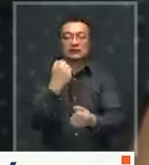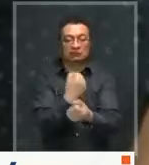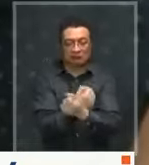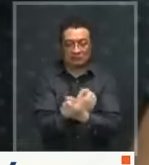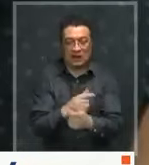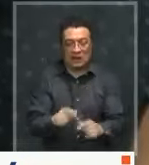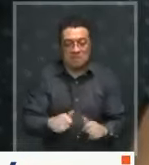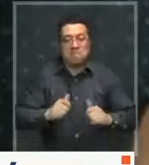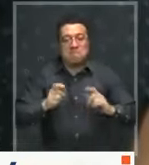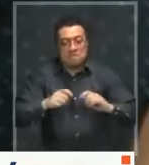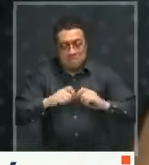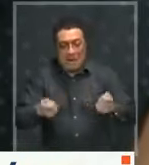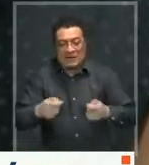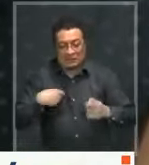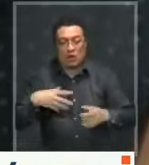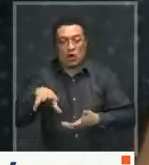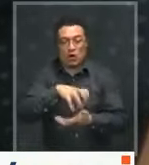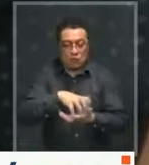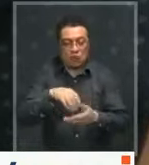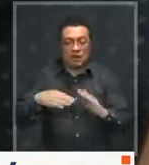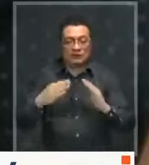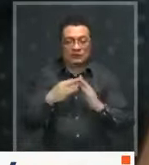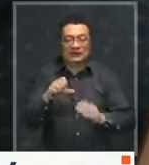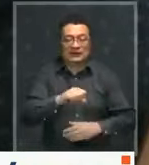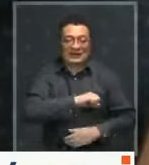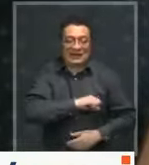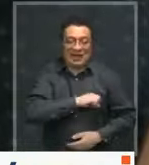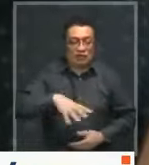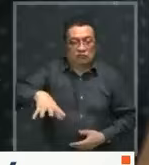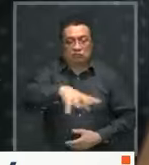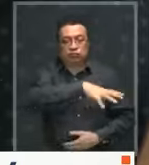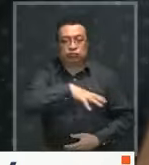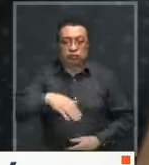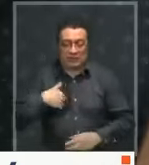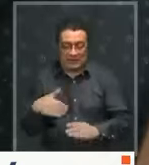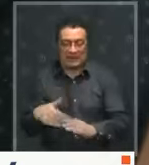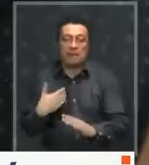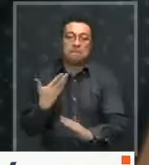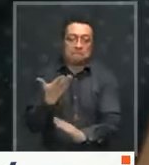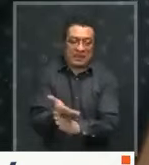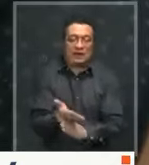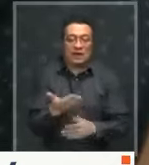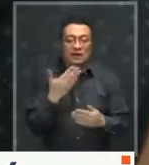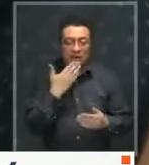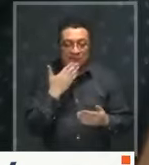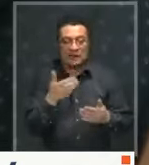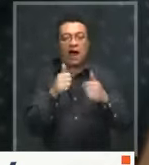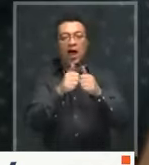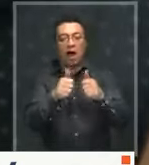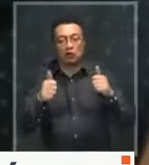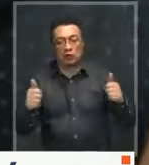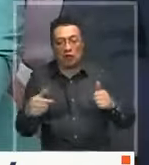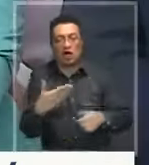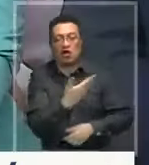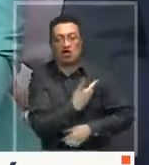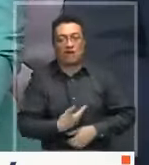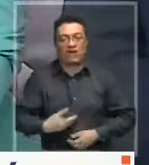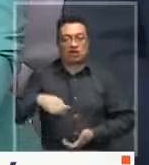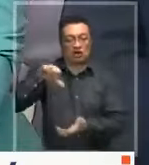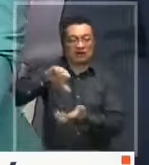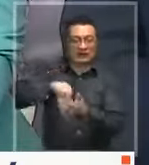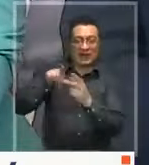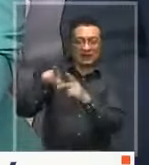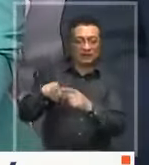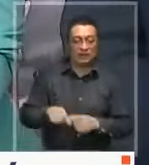la capacidad en la comuna barrial y capital de Santiago, y eso es lo que hemos solicitado también a las autoridades del gobierno central. El